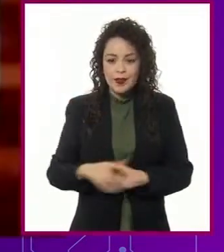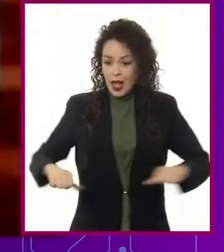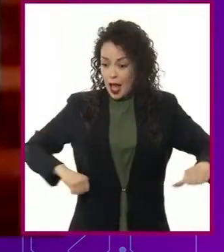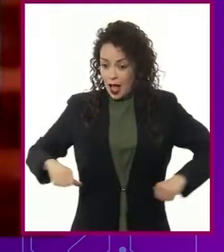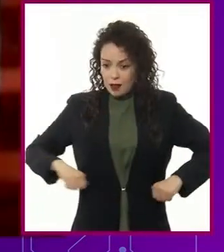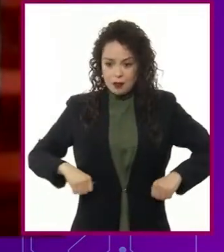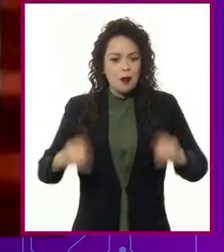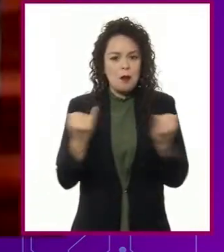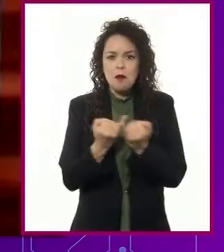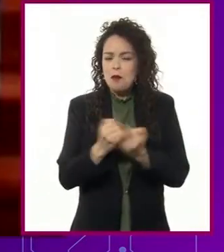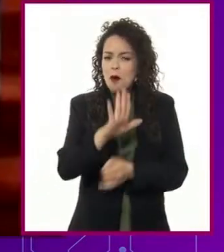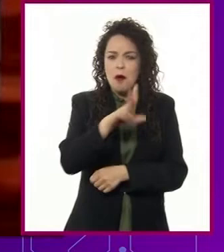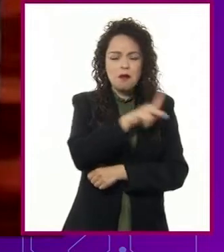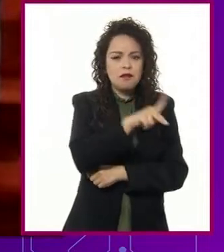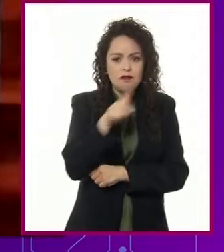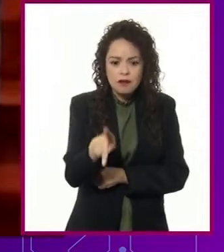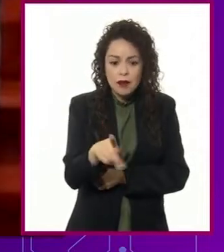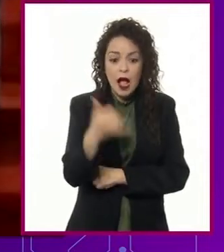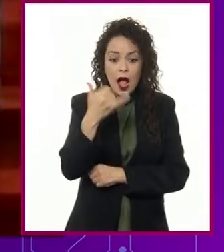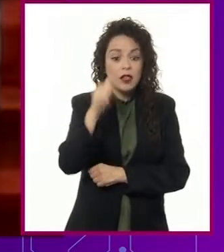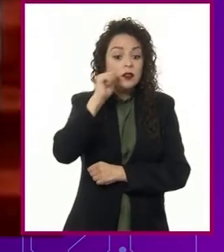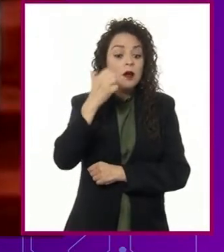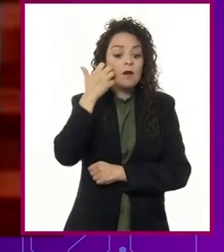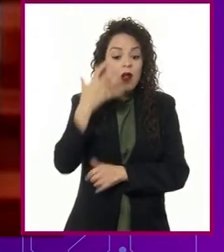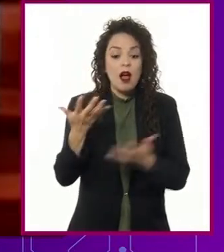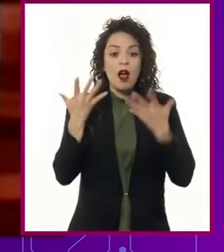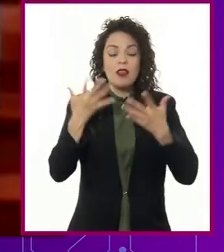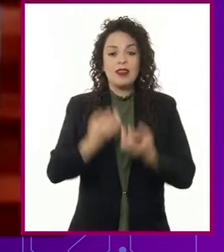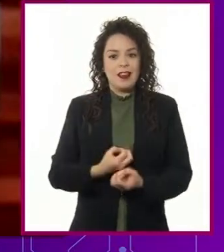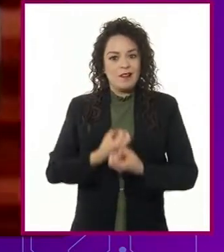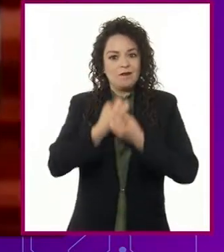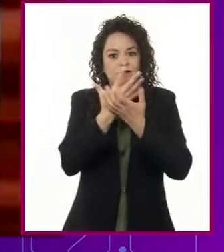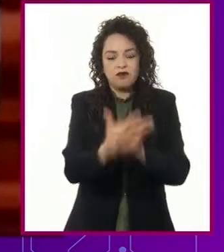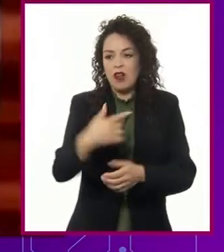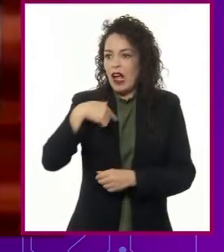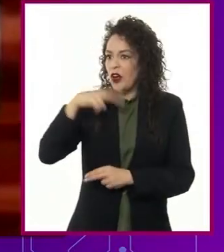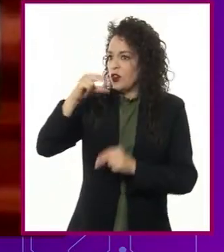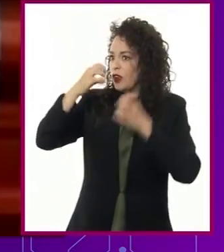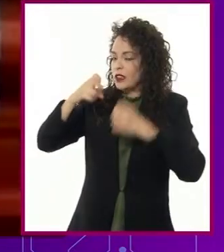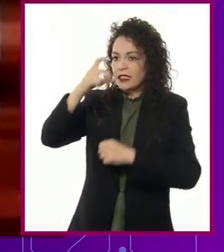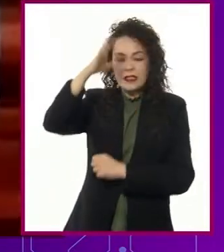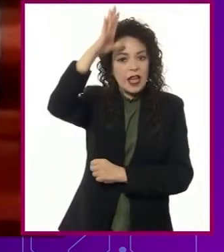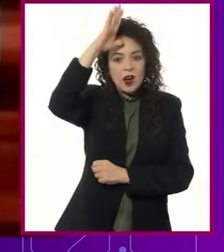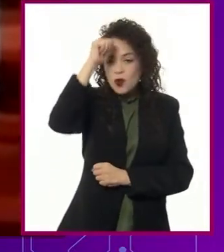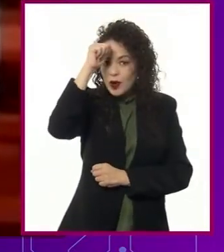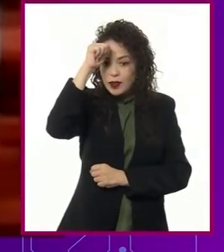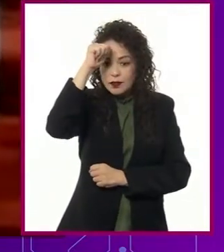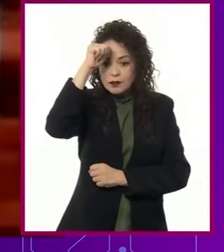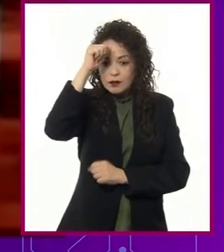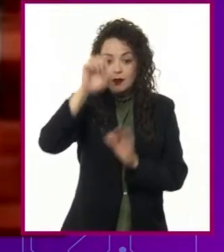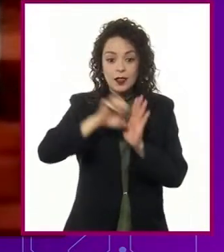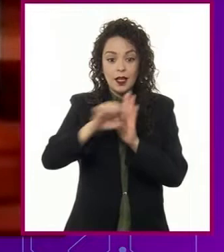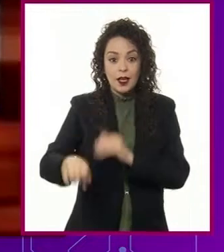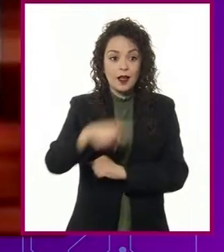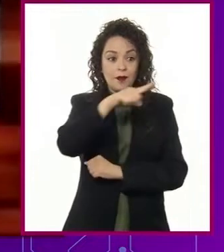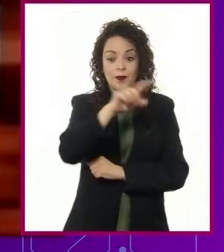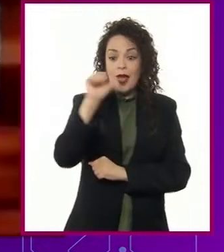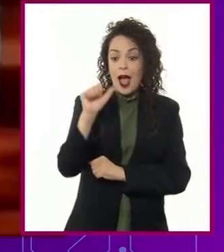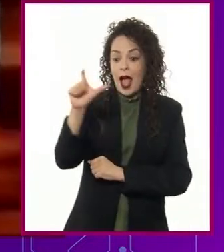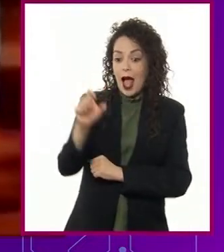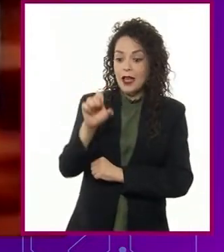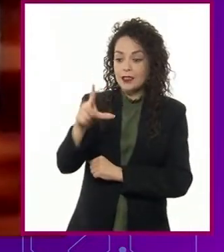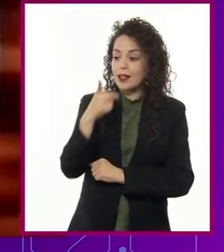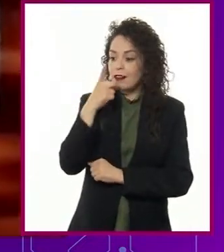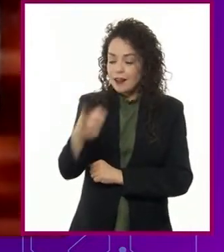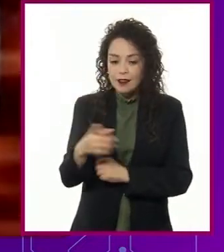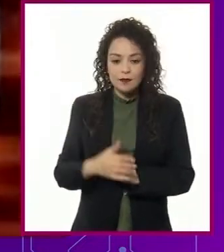tratan de expresar la inconformidad. Esta parte que decía Alex, Axel, de los